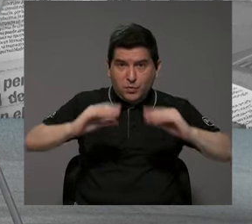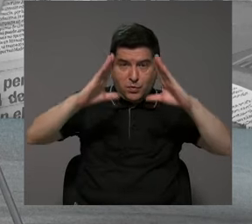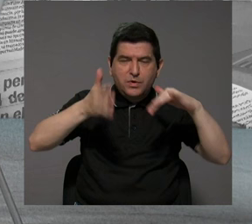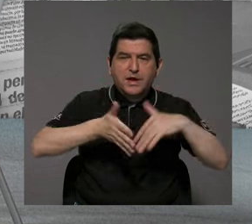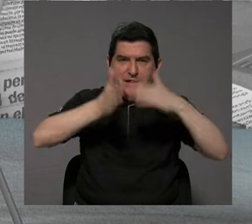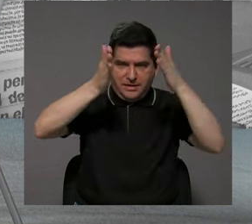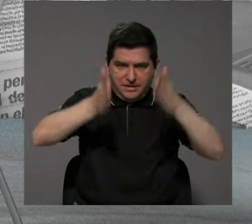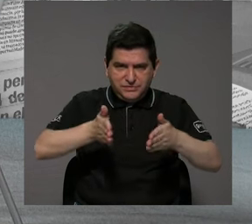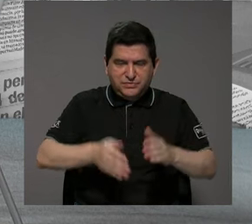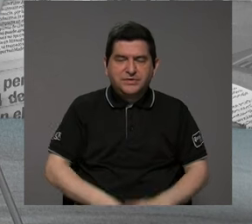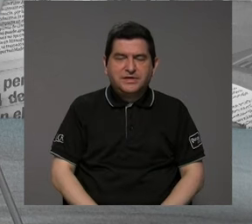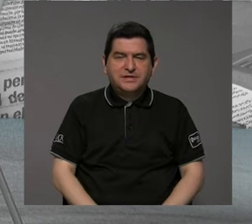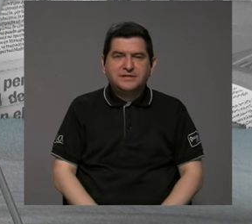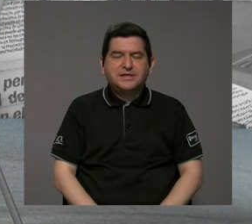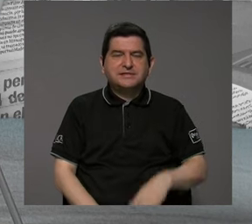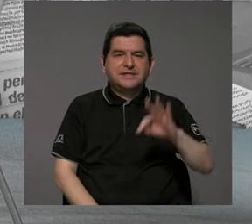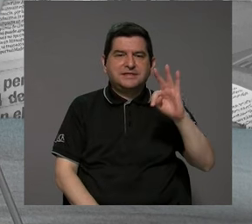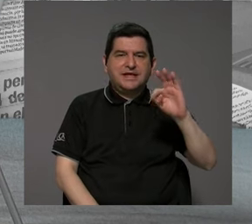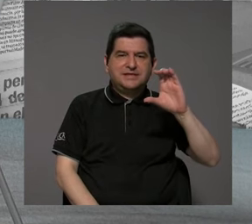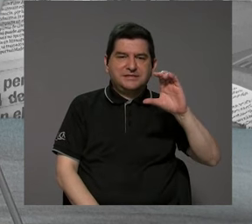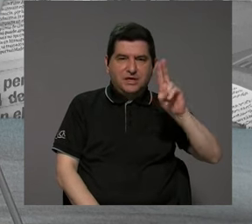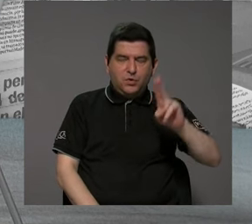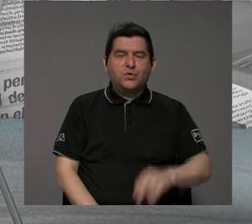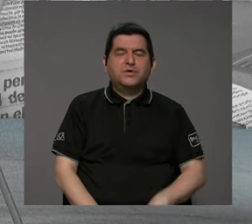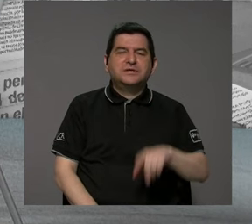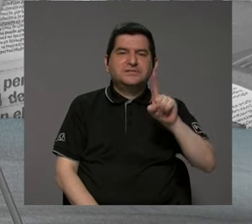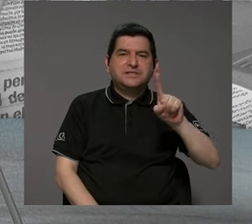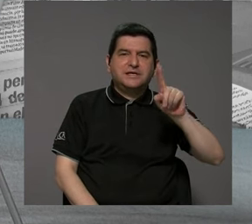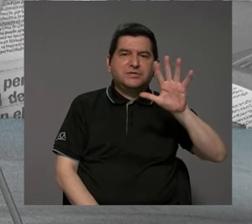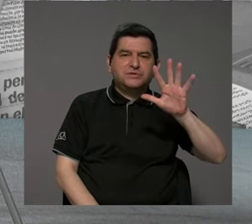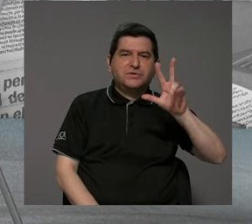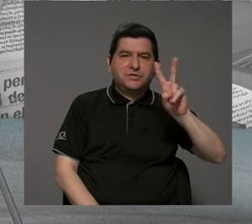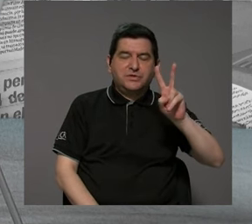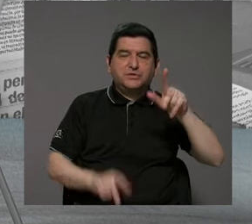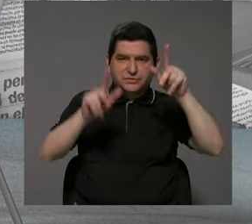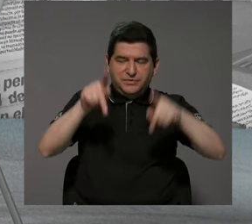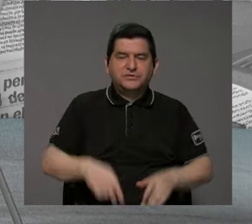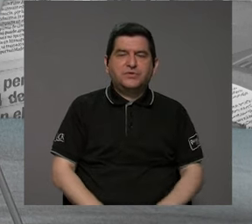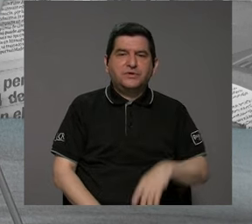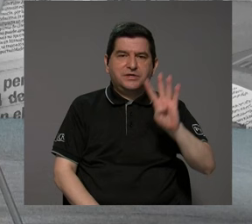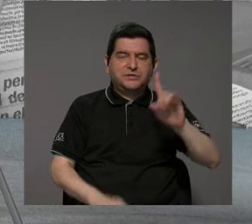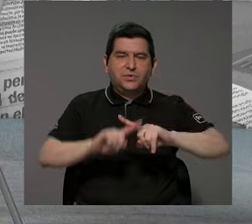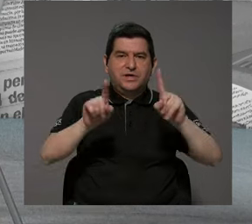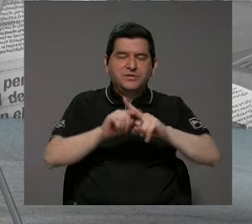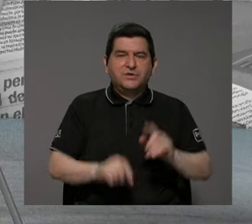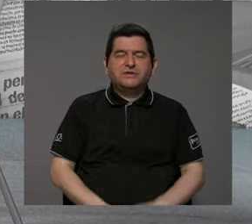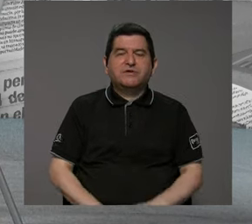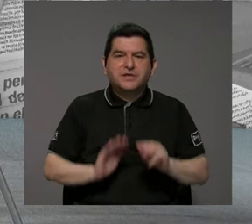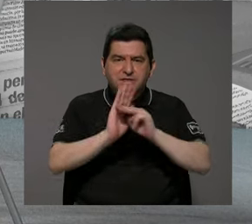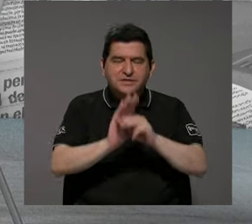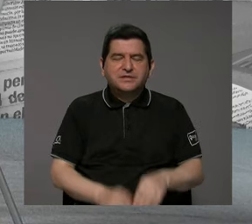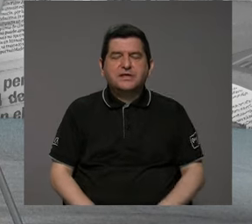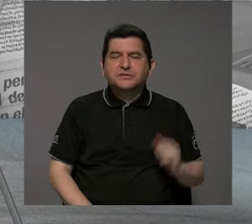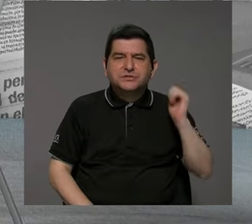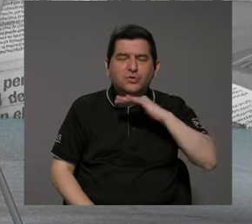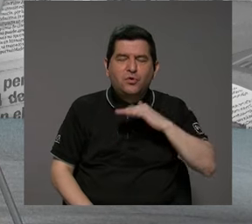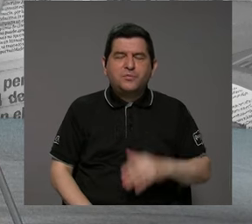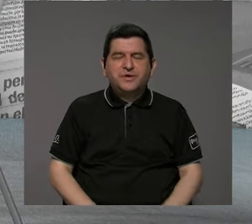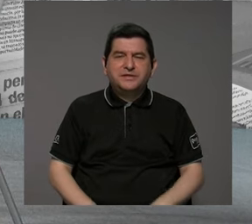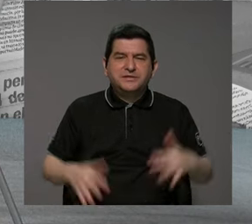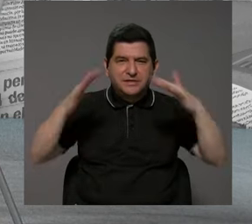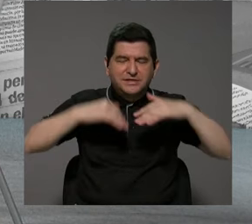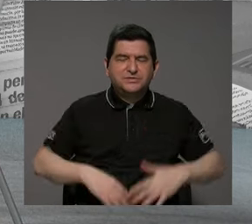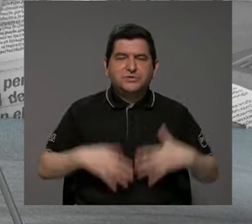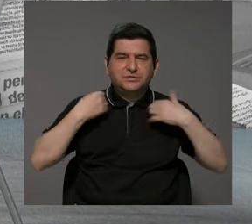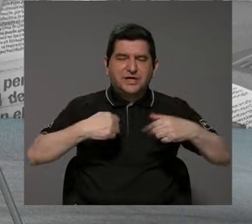los estudiantes de y las estudiantes de tcu a 152 personas en cuatro módulos diferentes contaminación ambiental salud física Salud